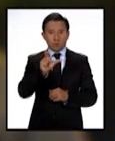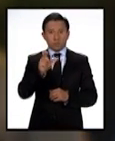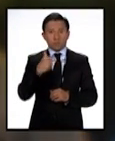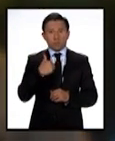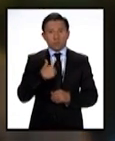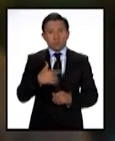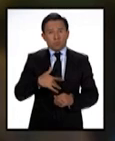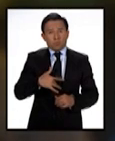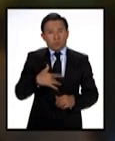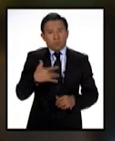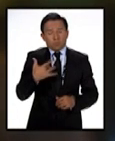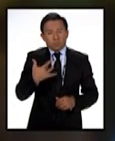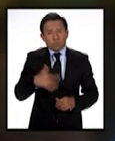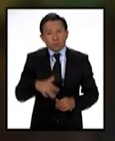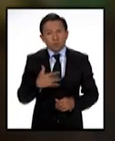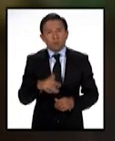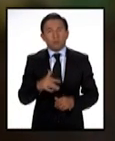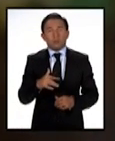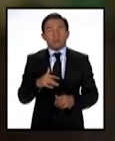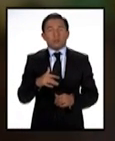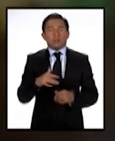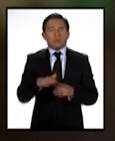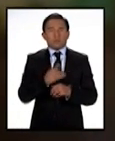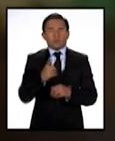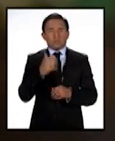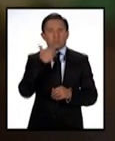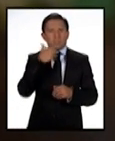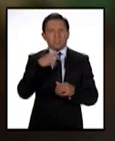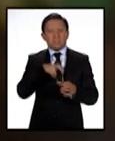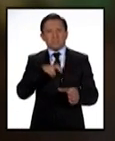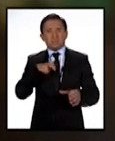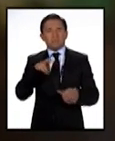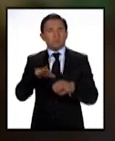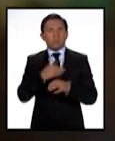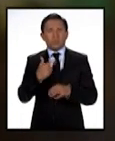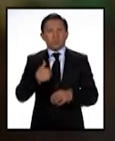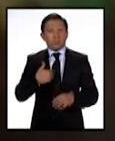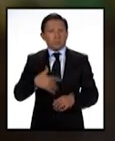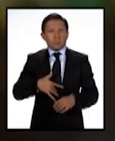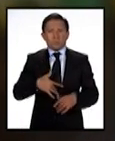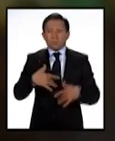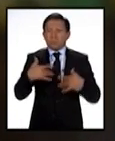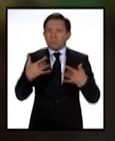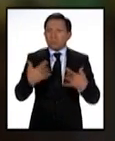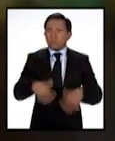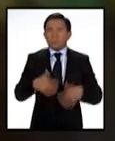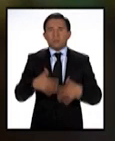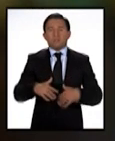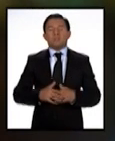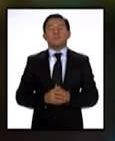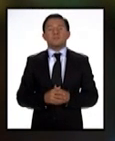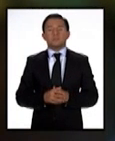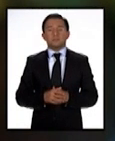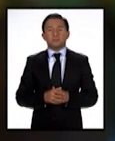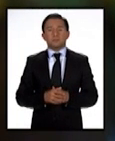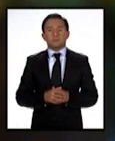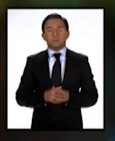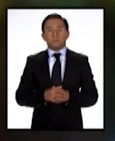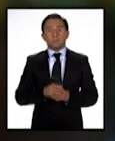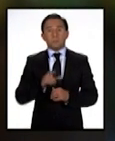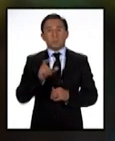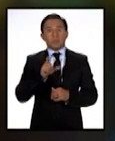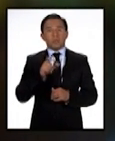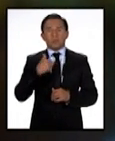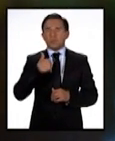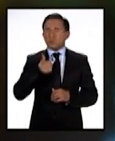¿Por qué? Por el dolor. Y nada más cuando me